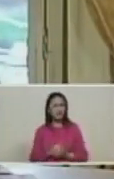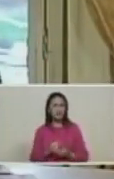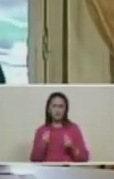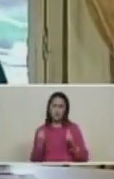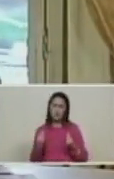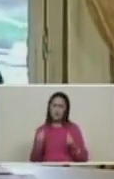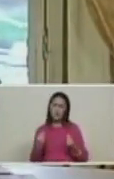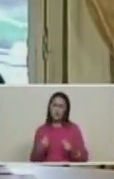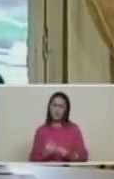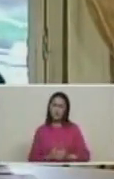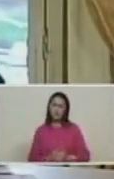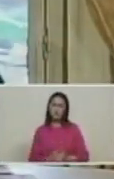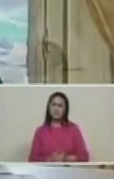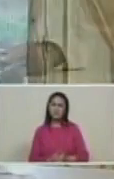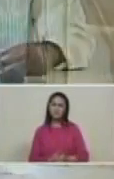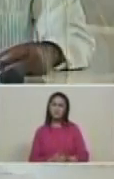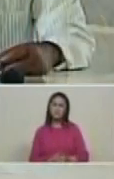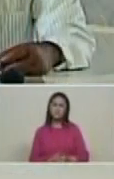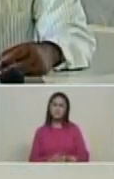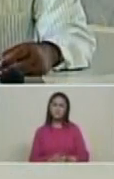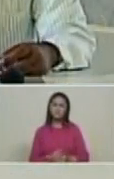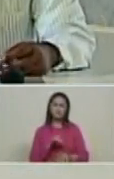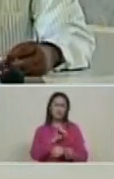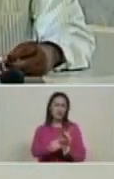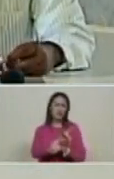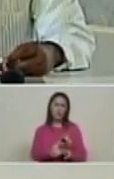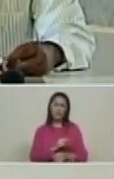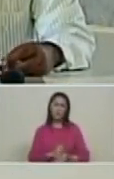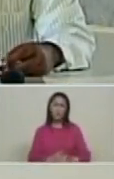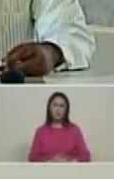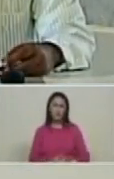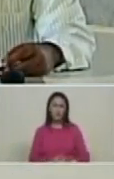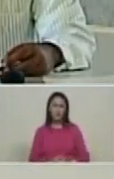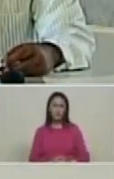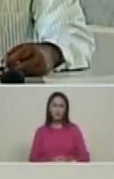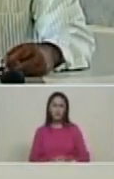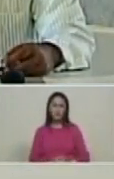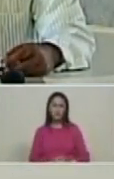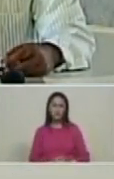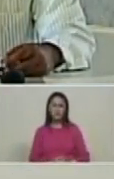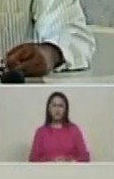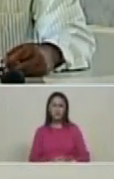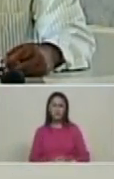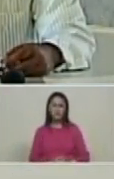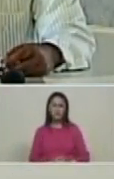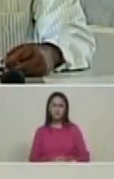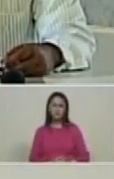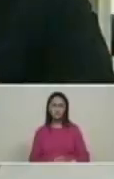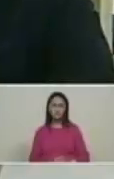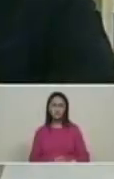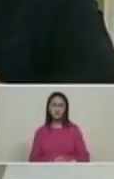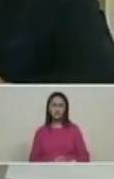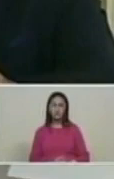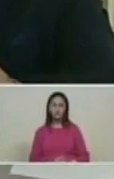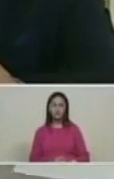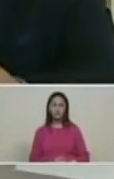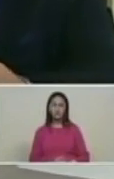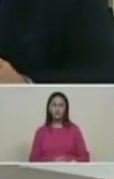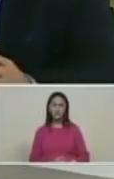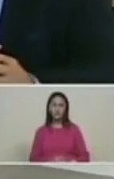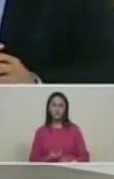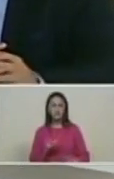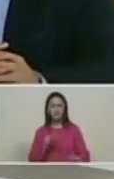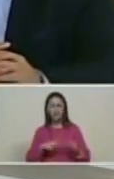calidad. Se dejaron engañar, no todo lo que brilla es oro. Escucharon